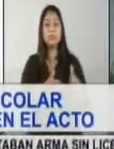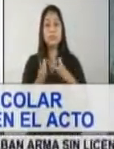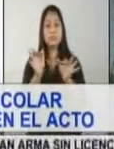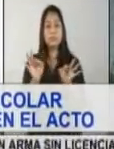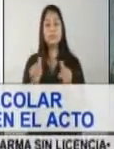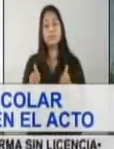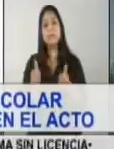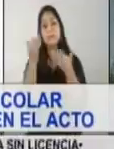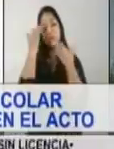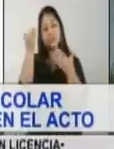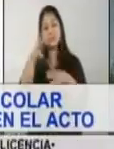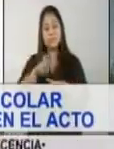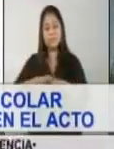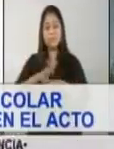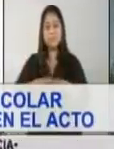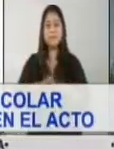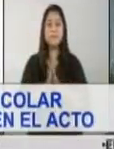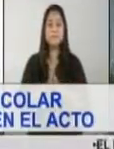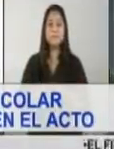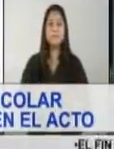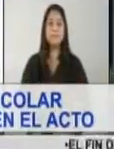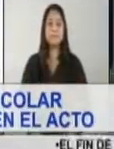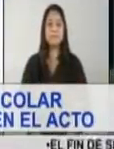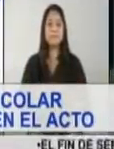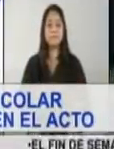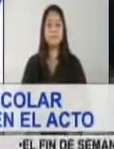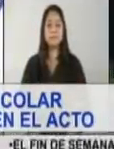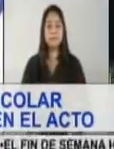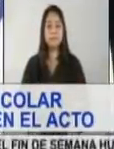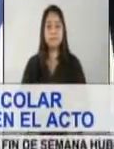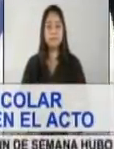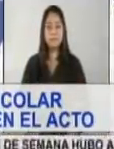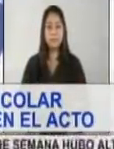gracias. Pueden sentarse, por favor.